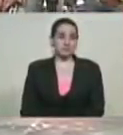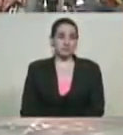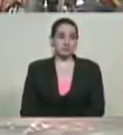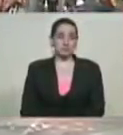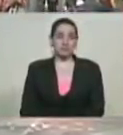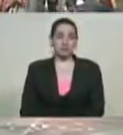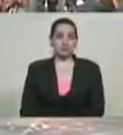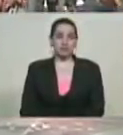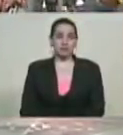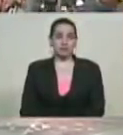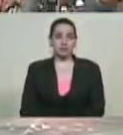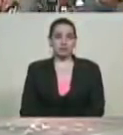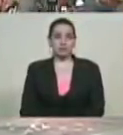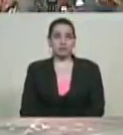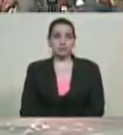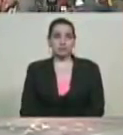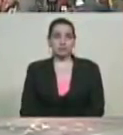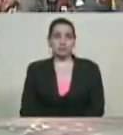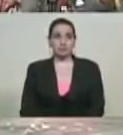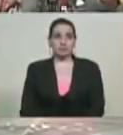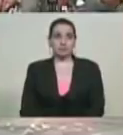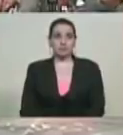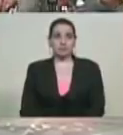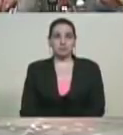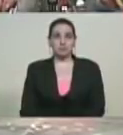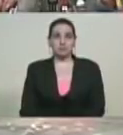Él es el candidato del imperialismo.